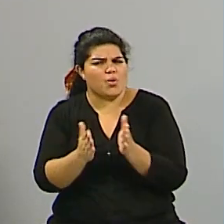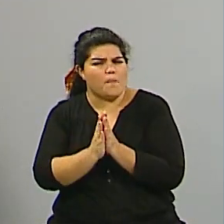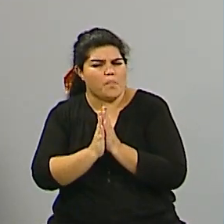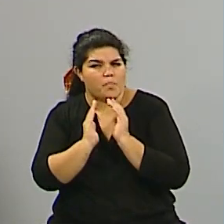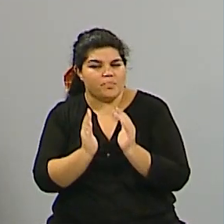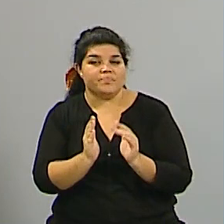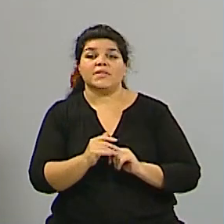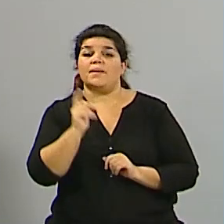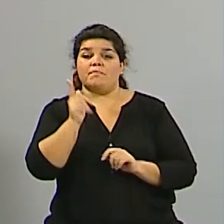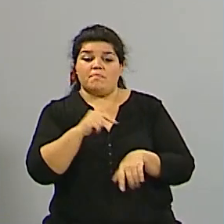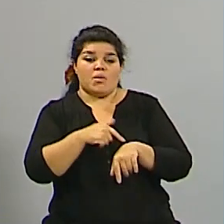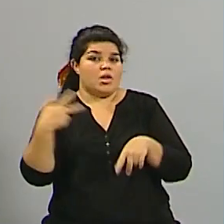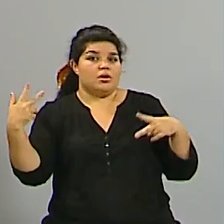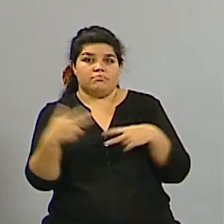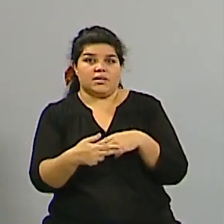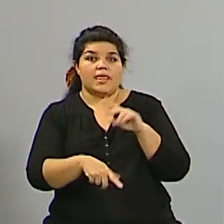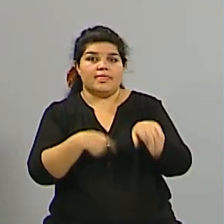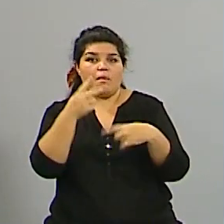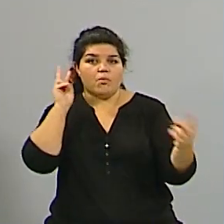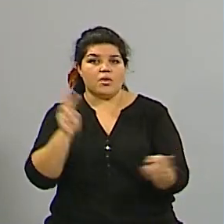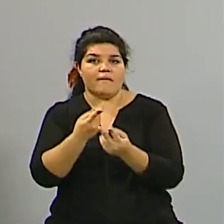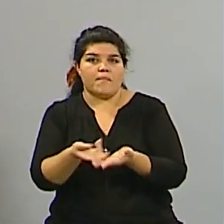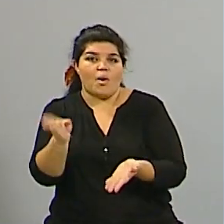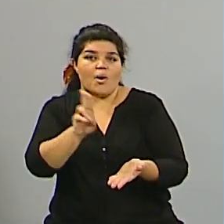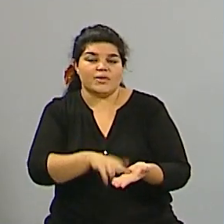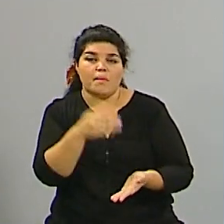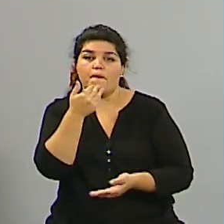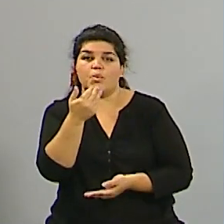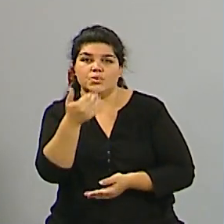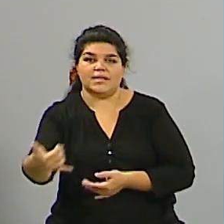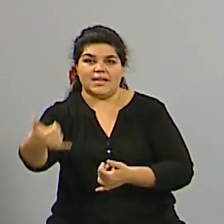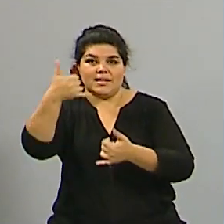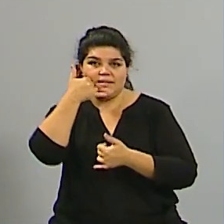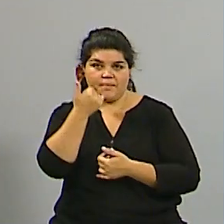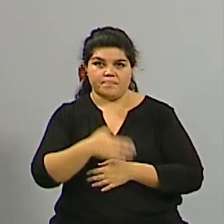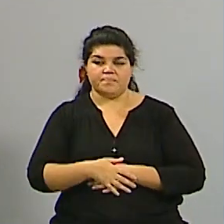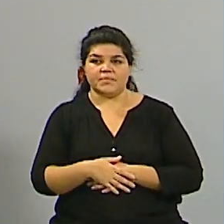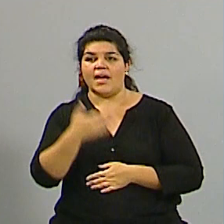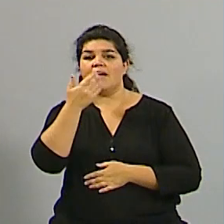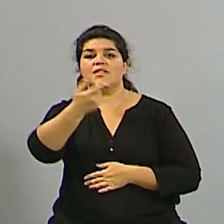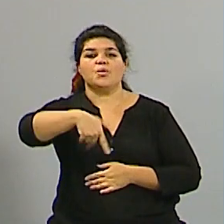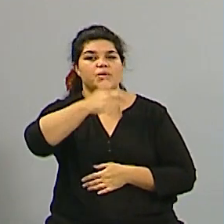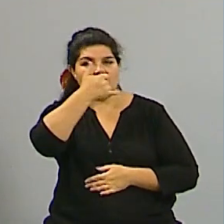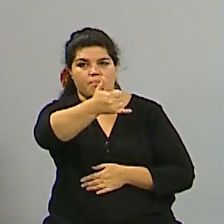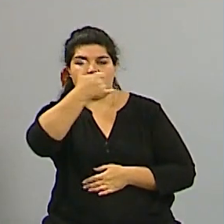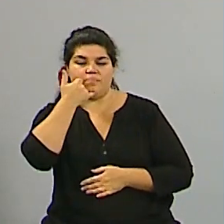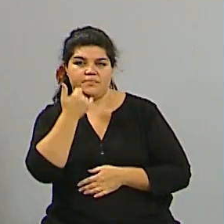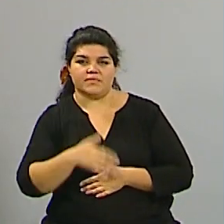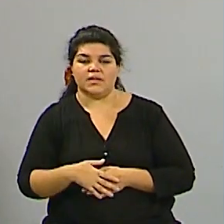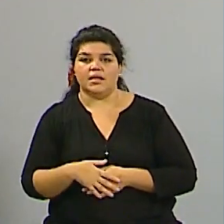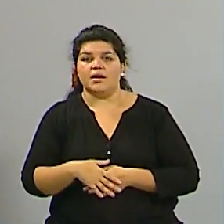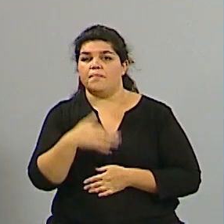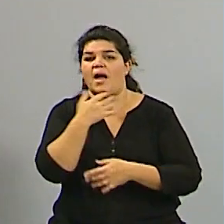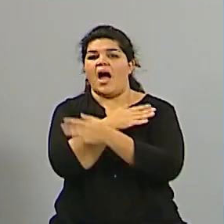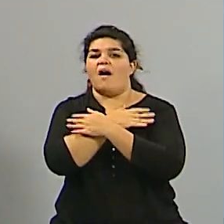así es que seguramente vamos a tener un reencuentro. Así es que te agradecemos muchísimo por este ratito. No, gracias a usted por llamar. Te mandamos un abrazo